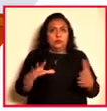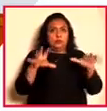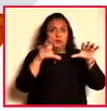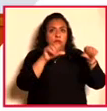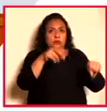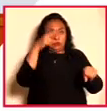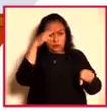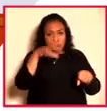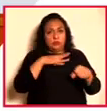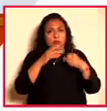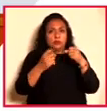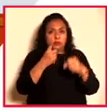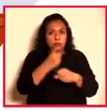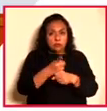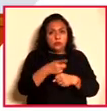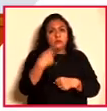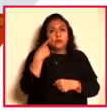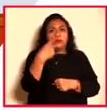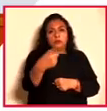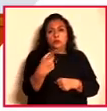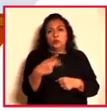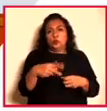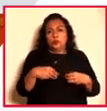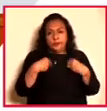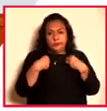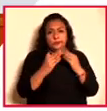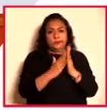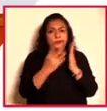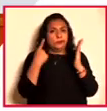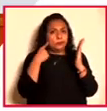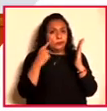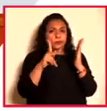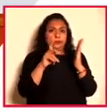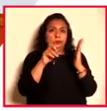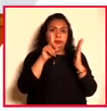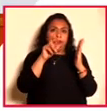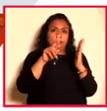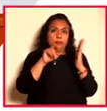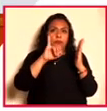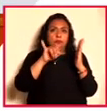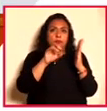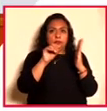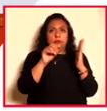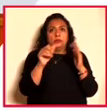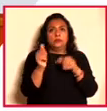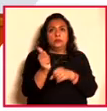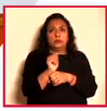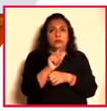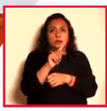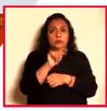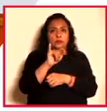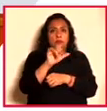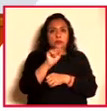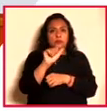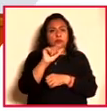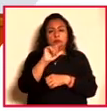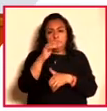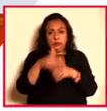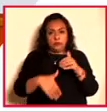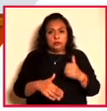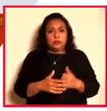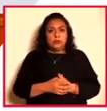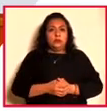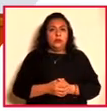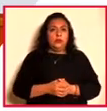su vida con un audiolibro, Rafa, de Pedro J. Fernández, narrado por la actriz Tiarés Canda. Y con esto nos despedimos. Nos vemos